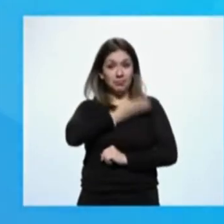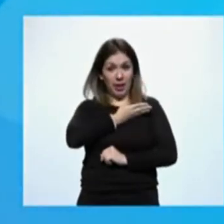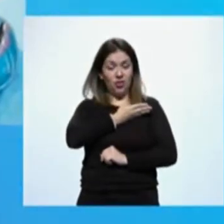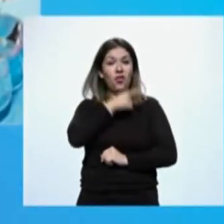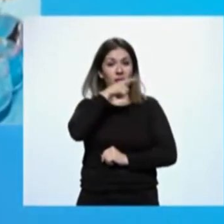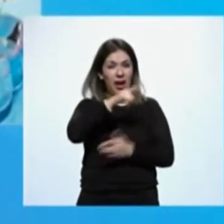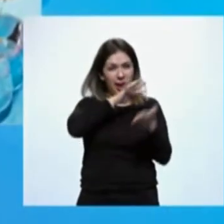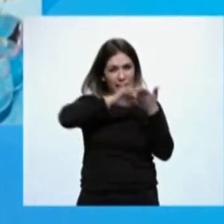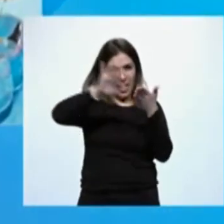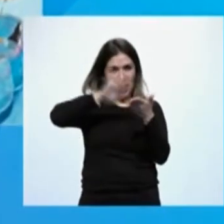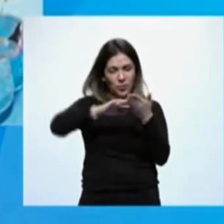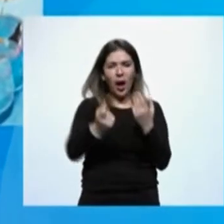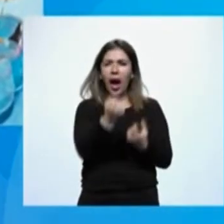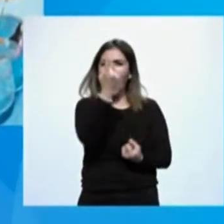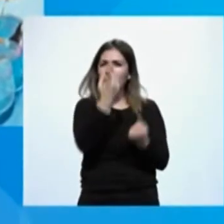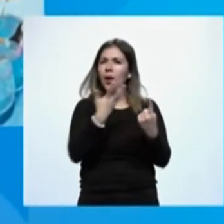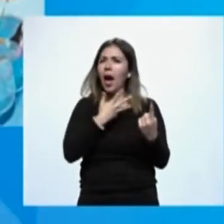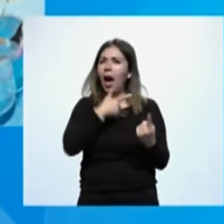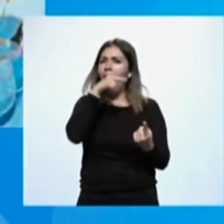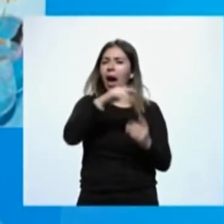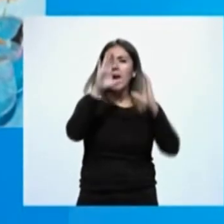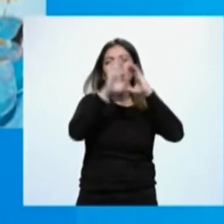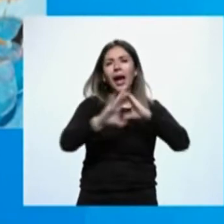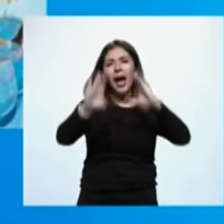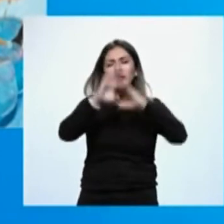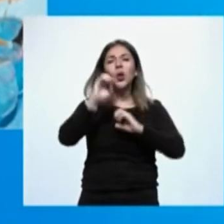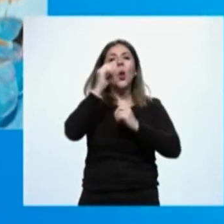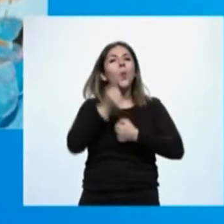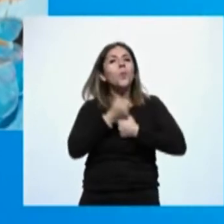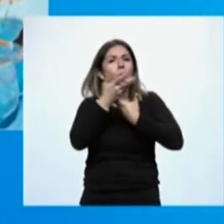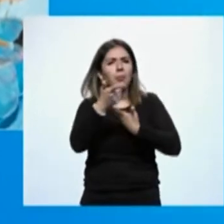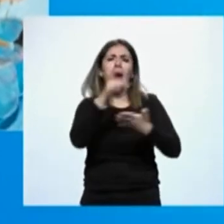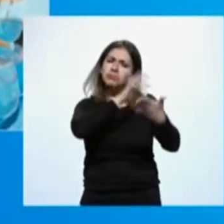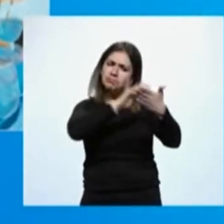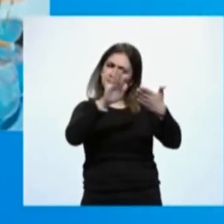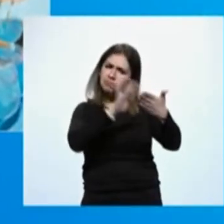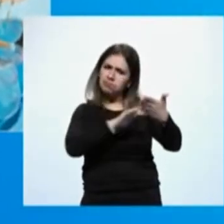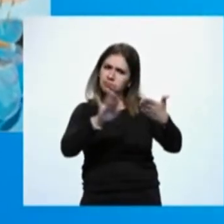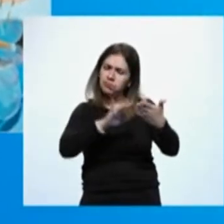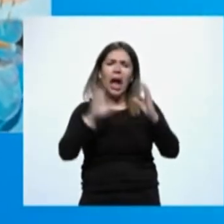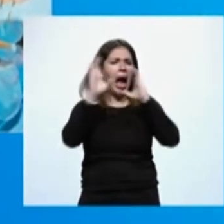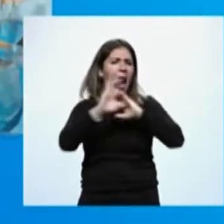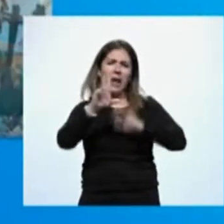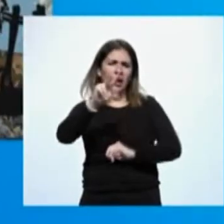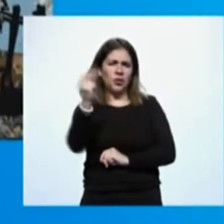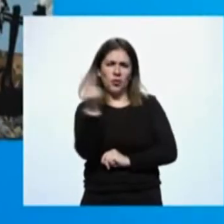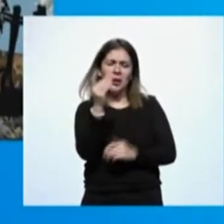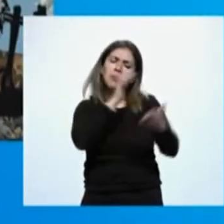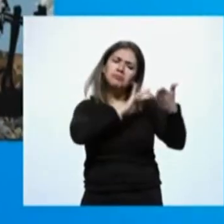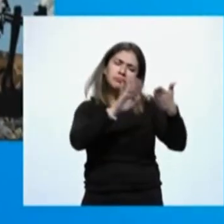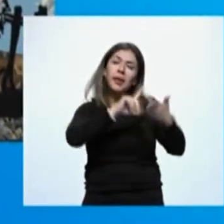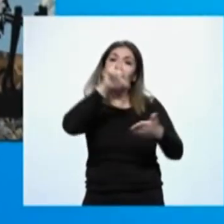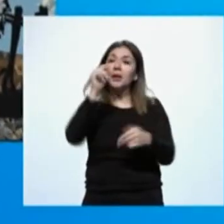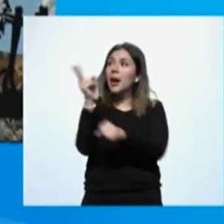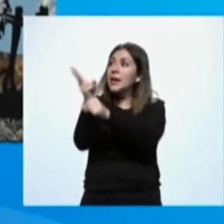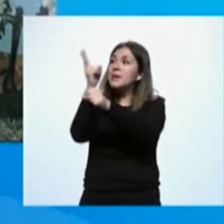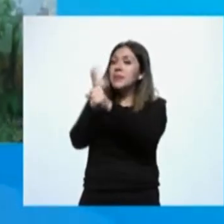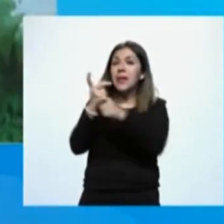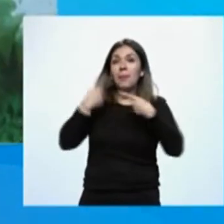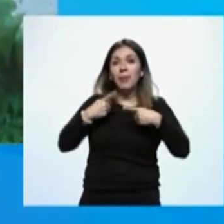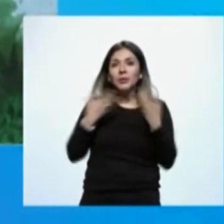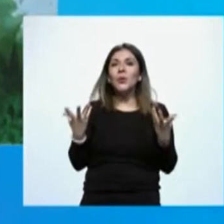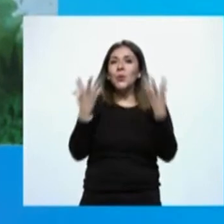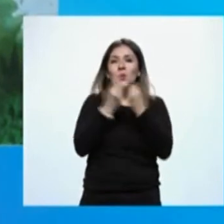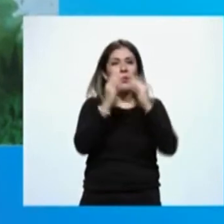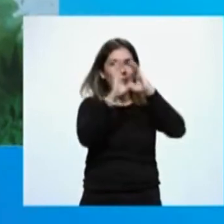Español Lecturas algunas canciones y poemas. Léelos en voz alta, sin cantarlos. Luego invita a alguien de casa para que lo